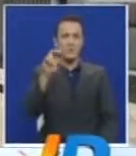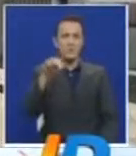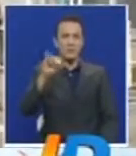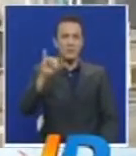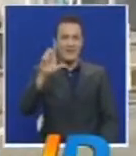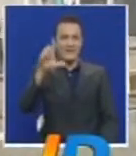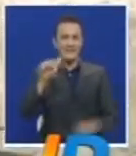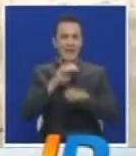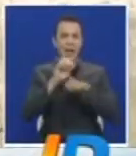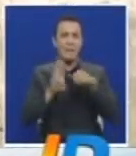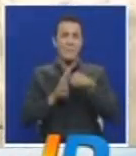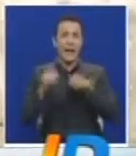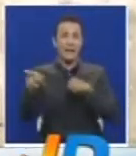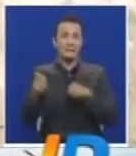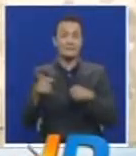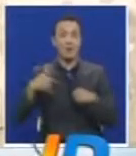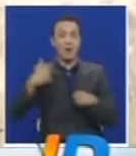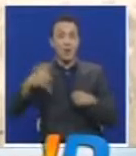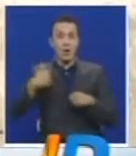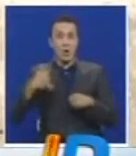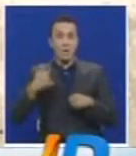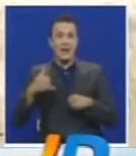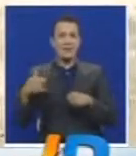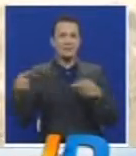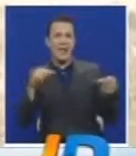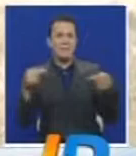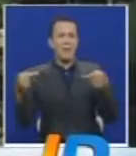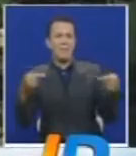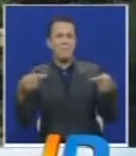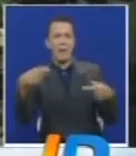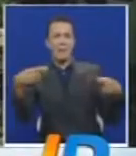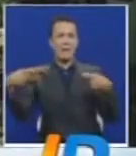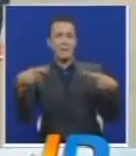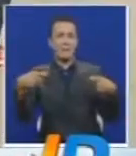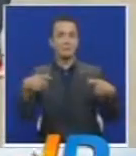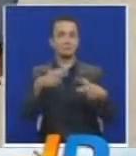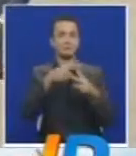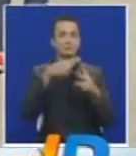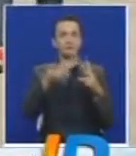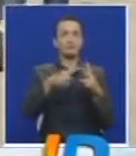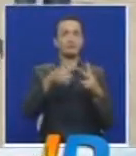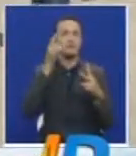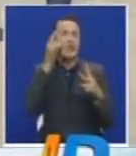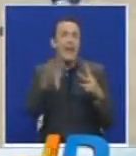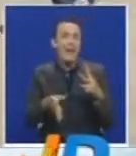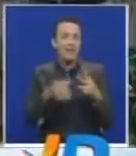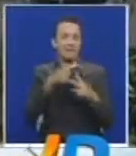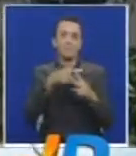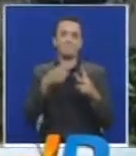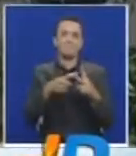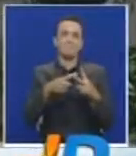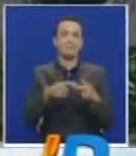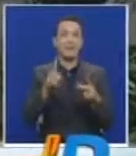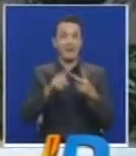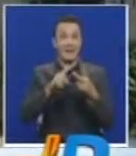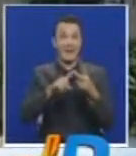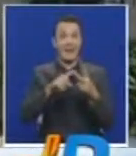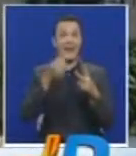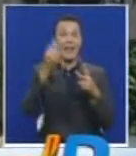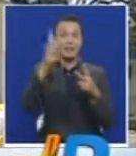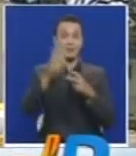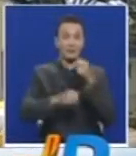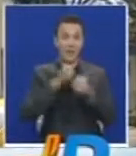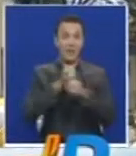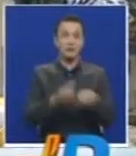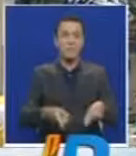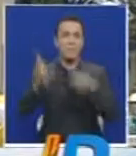armados llegaron al lugar y dispararon, dejando dos menores de 14 y 16 años gravemente heridos. La menor de 14 años fue